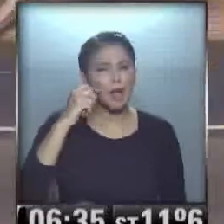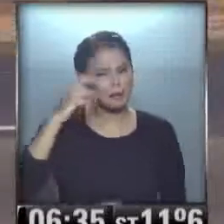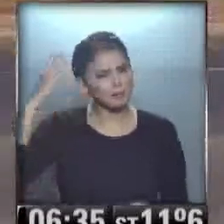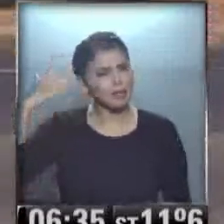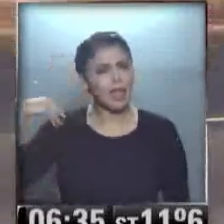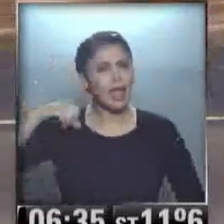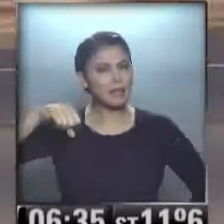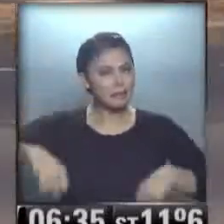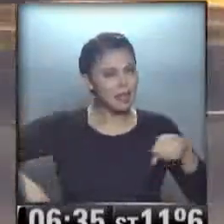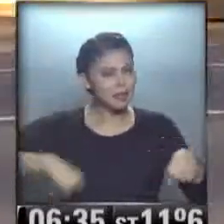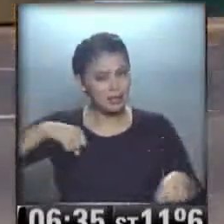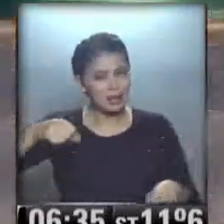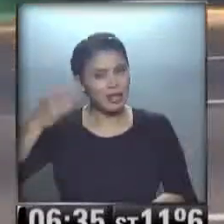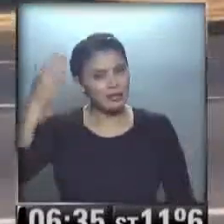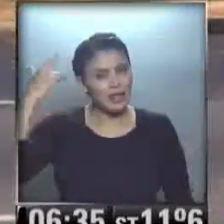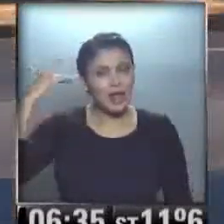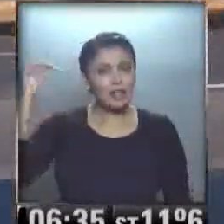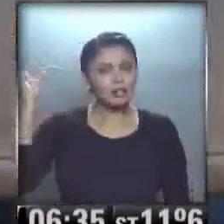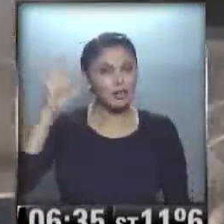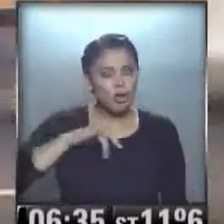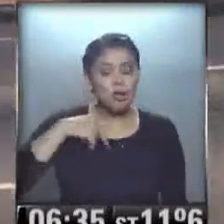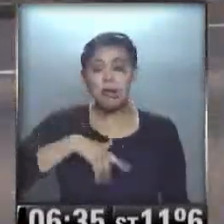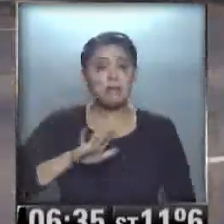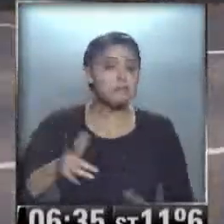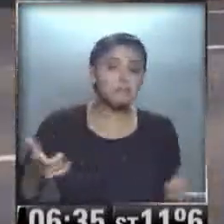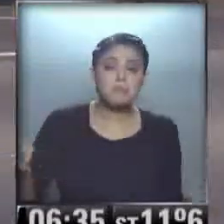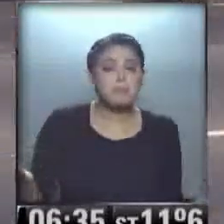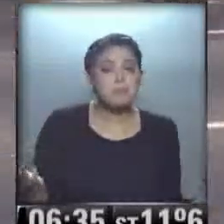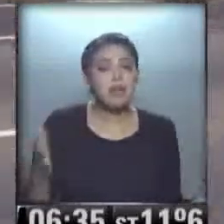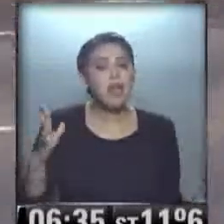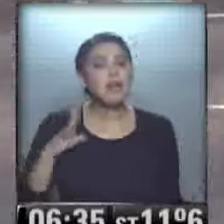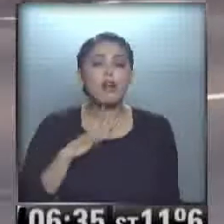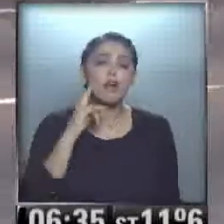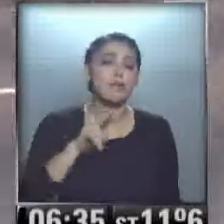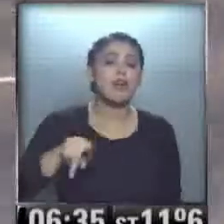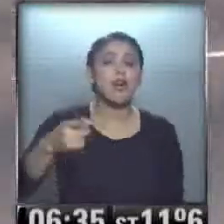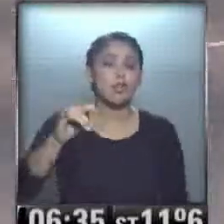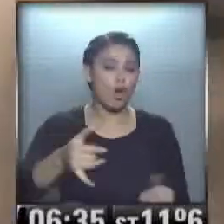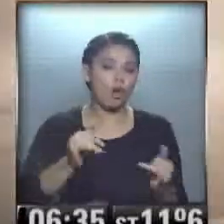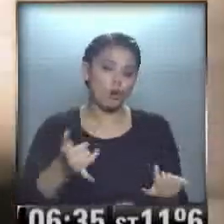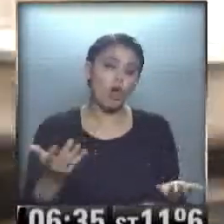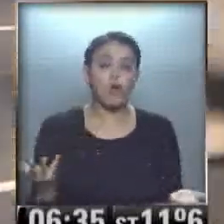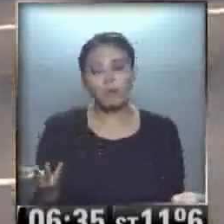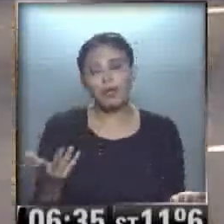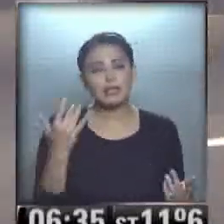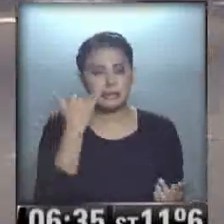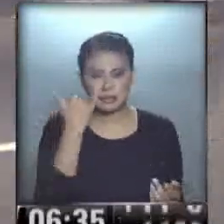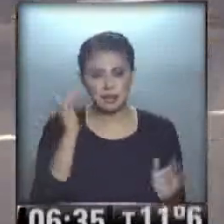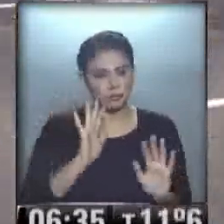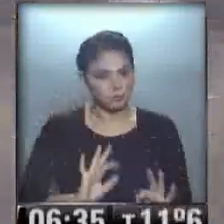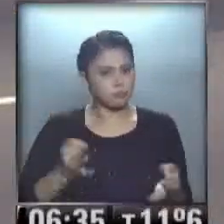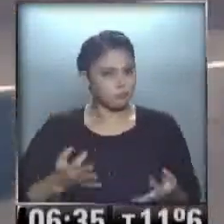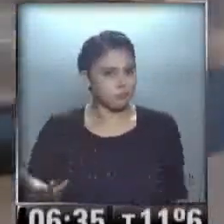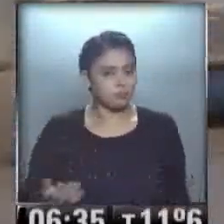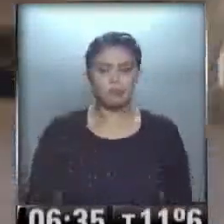iba en bicicleta por aquí, sin casco, sin señales, sin nada. Pero ahora vemos a un joven más bien preparado, ¿no? Más equipado,